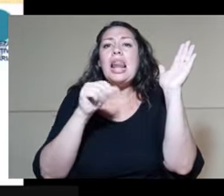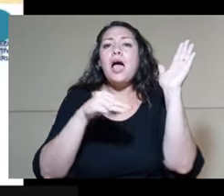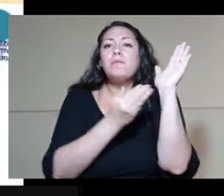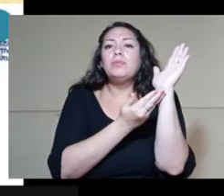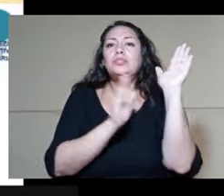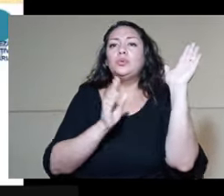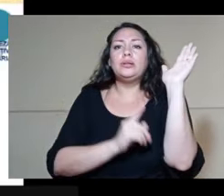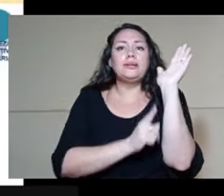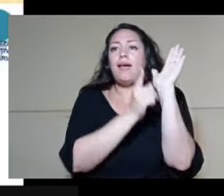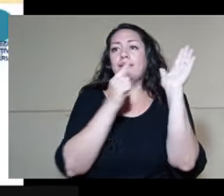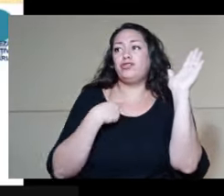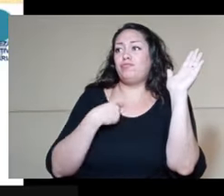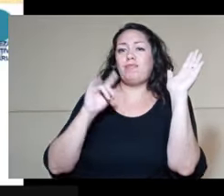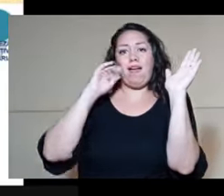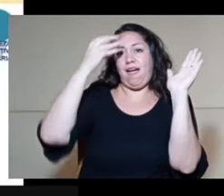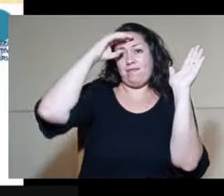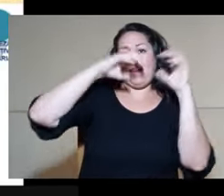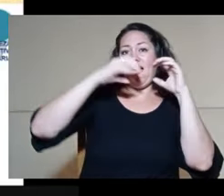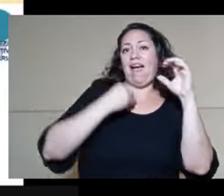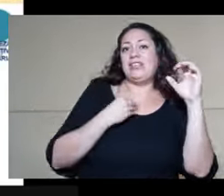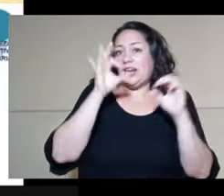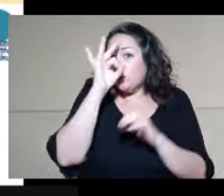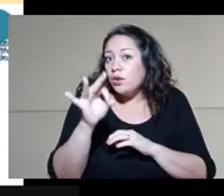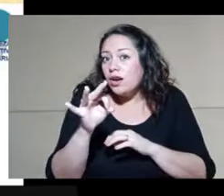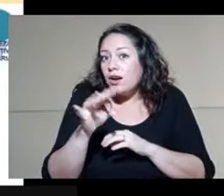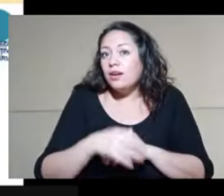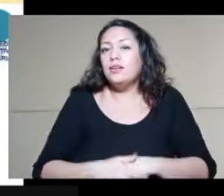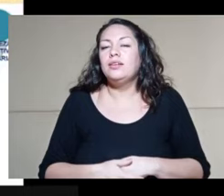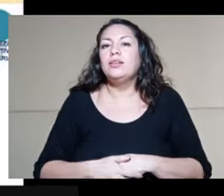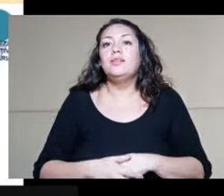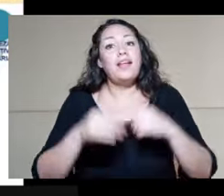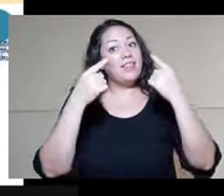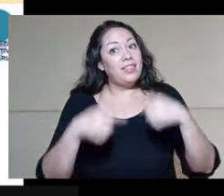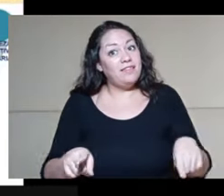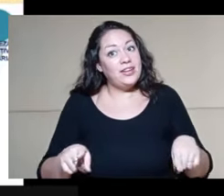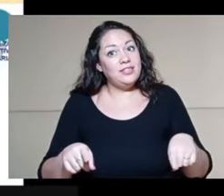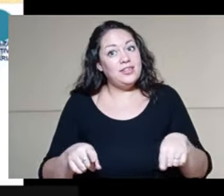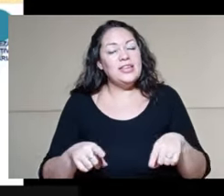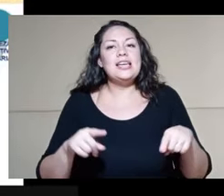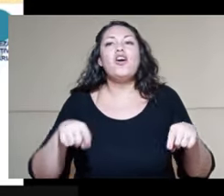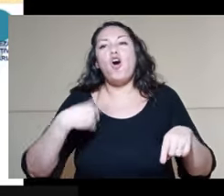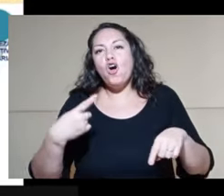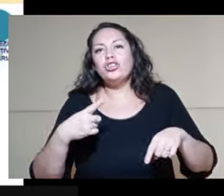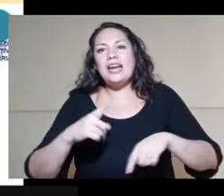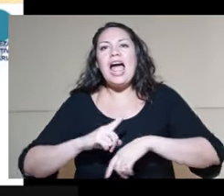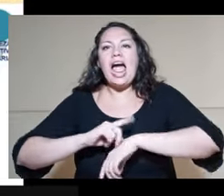no lo dejó pasar. Y al no dejarlo pasar, nosotros no nos enteramos porque no llegó a la corteza. En cambio,